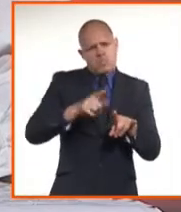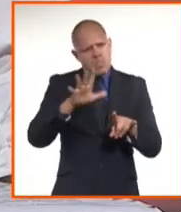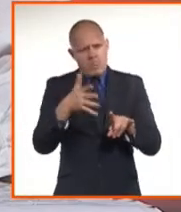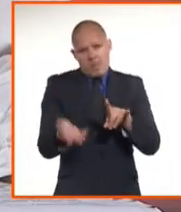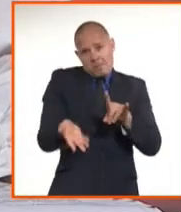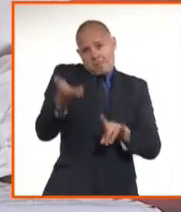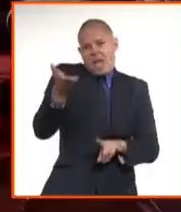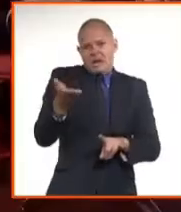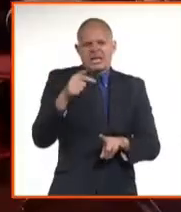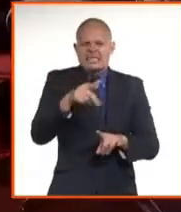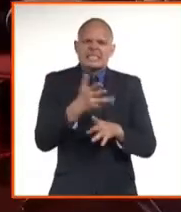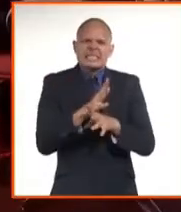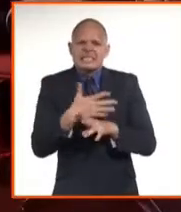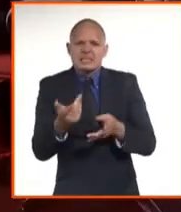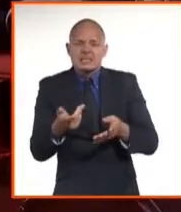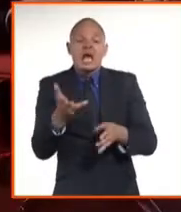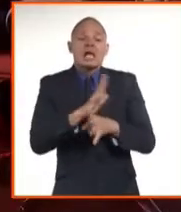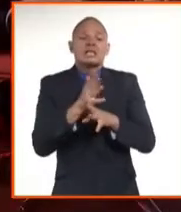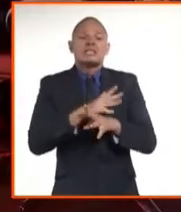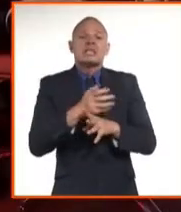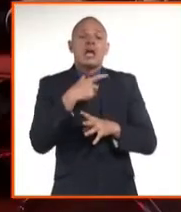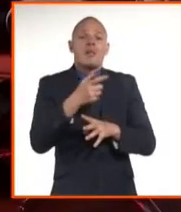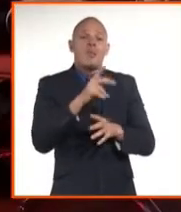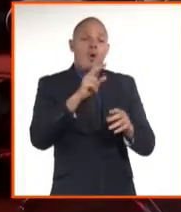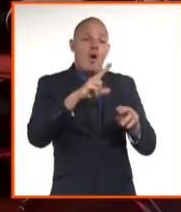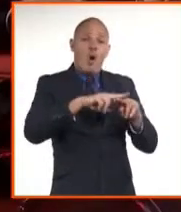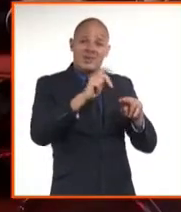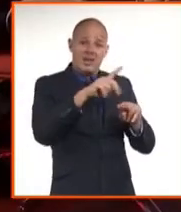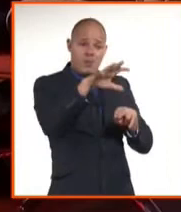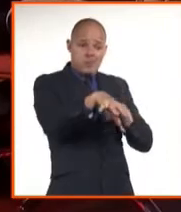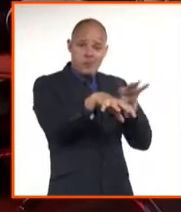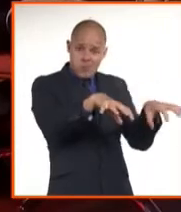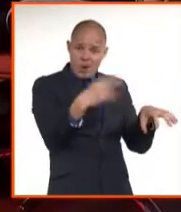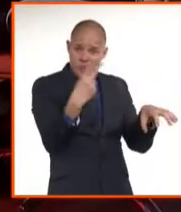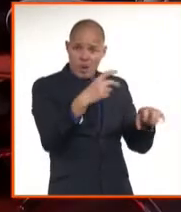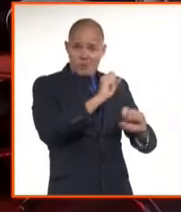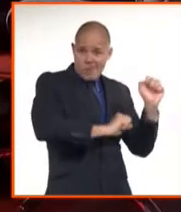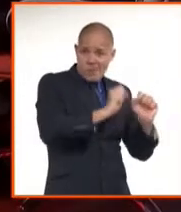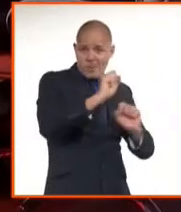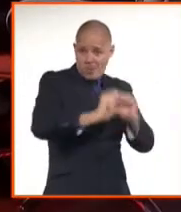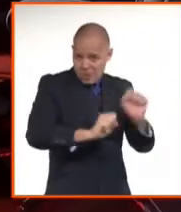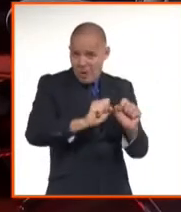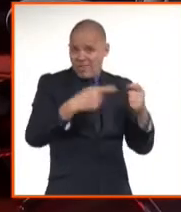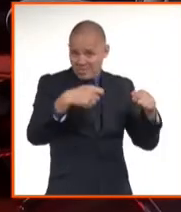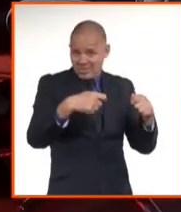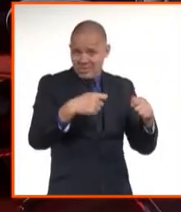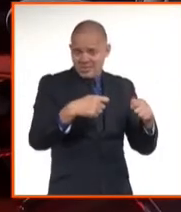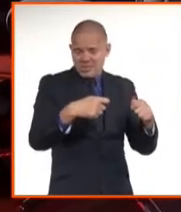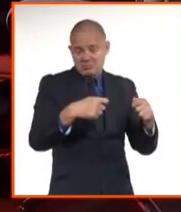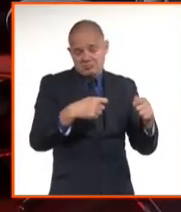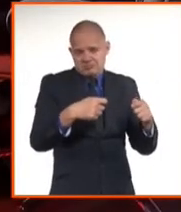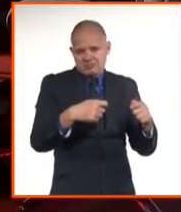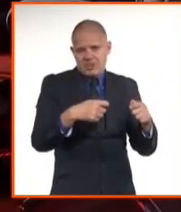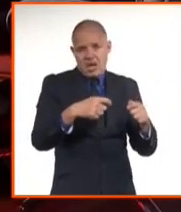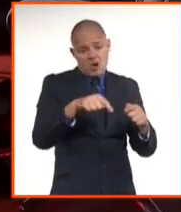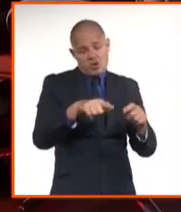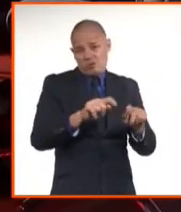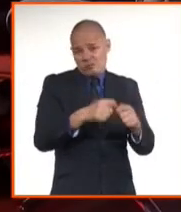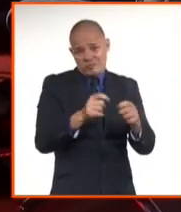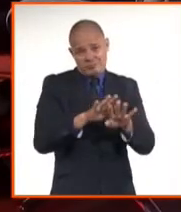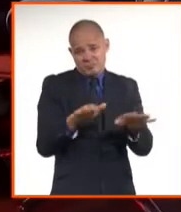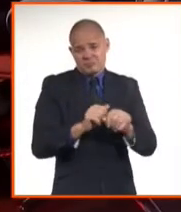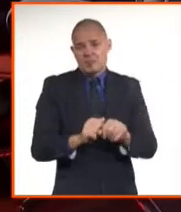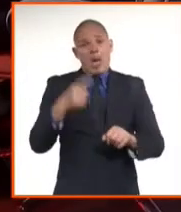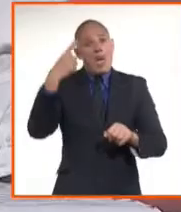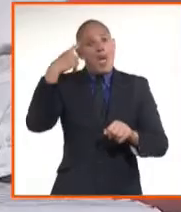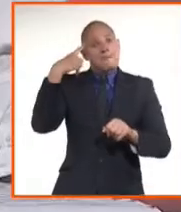equivalente a tener las dos unidades de Felton. Que es tener el equivalente dos unidades de Felton para poder trabajar. Nosotros estábamos previendo en el verano por lo menos tener alrededor de